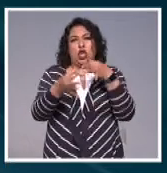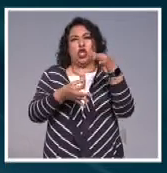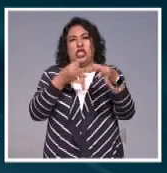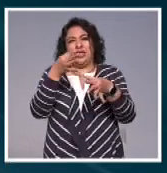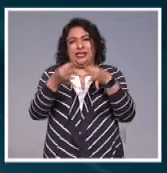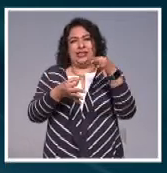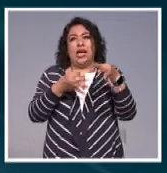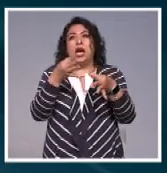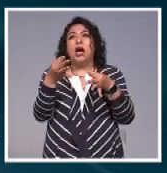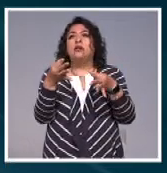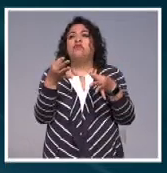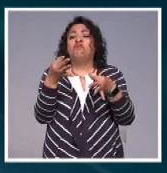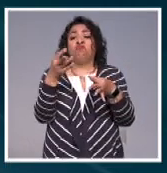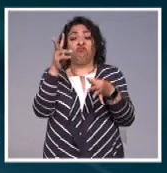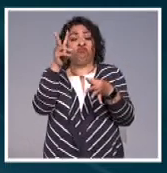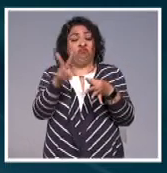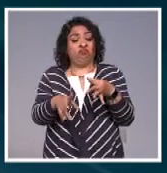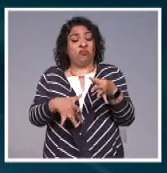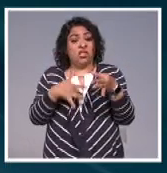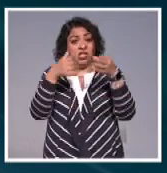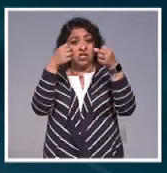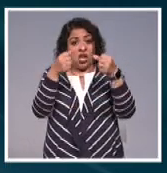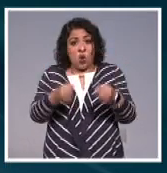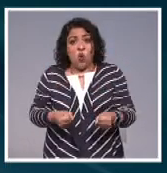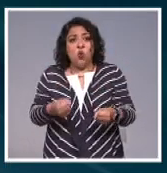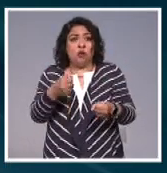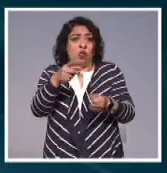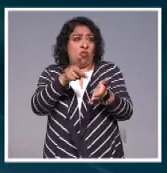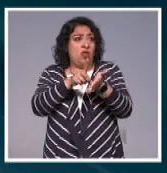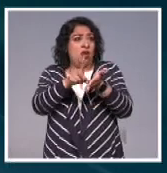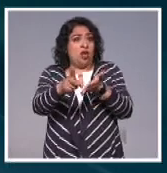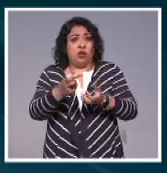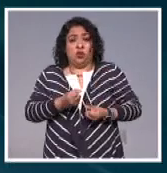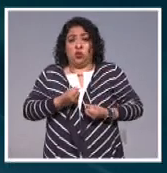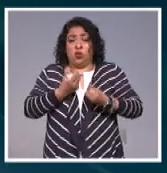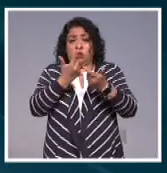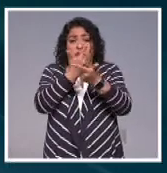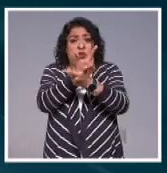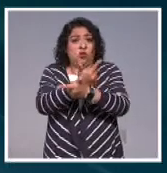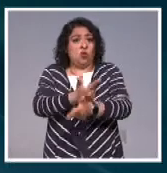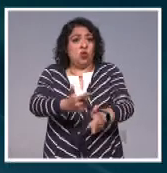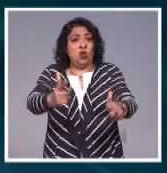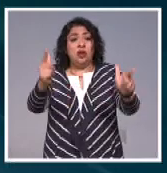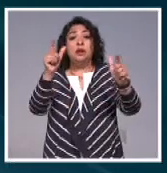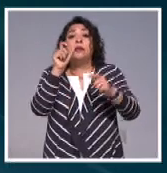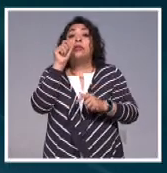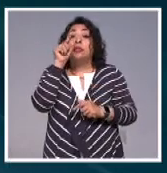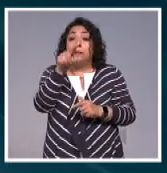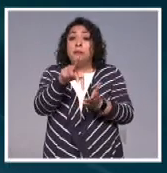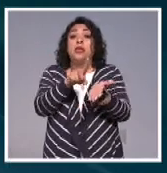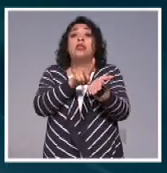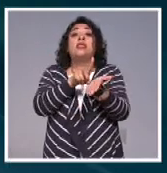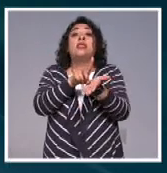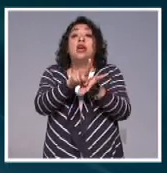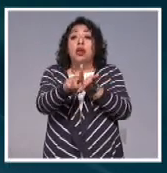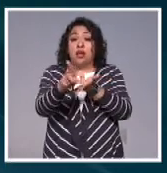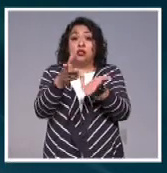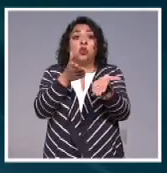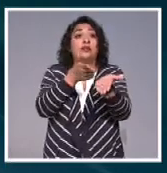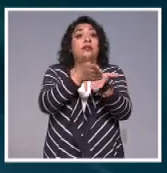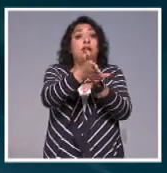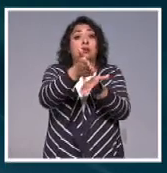noticiarios donde se garantiza plenamente, pues, el derecho de libertad de expresión, pero también el derecho de